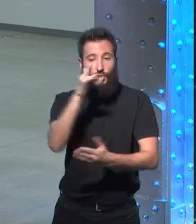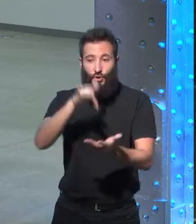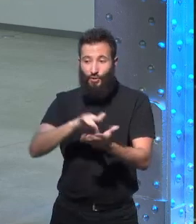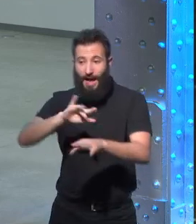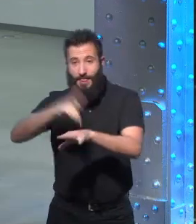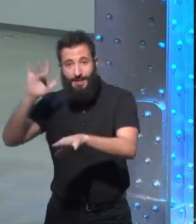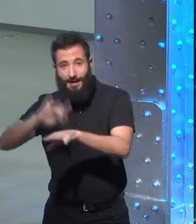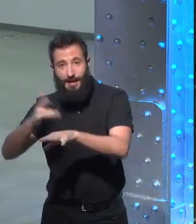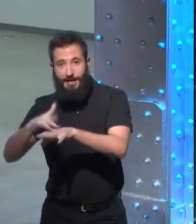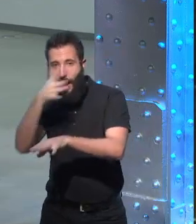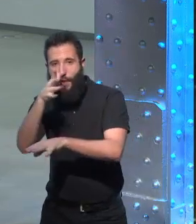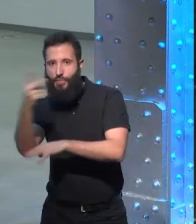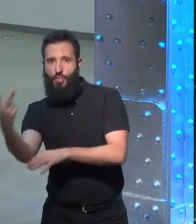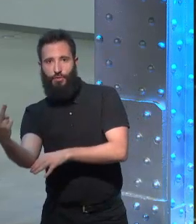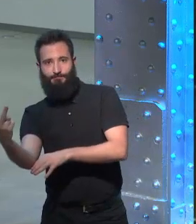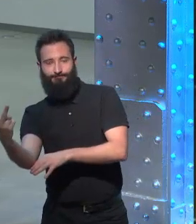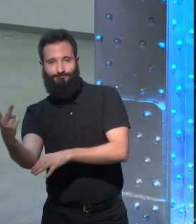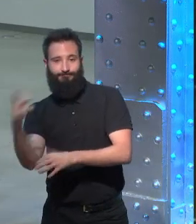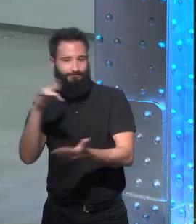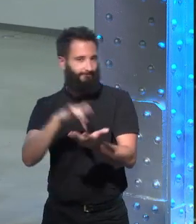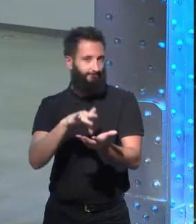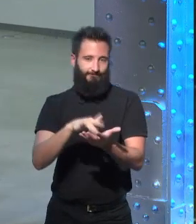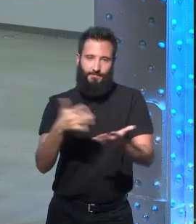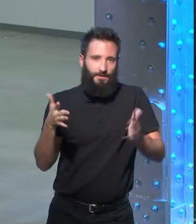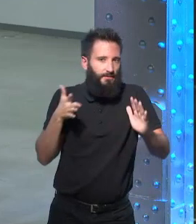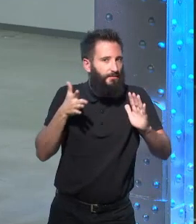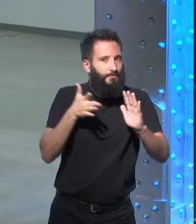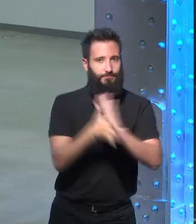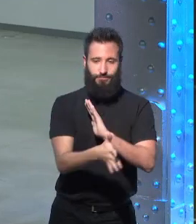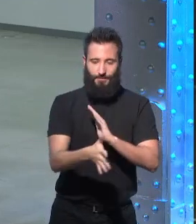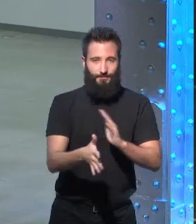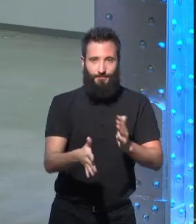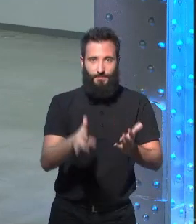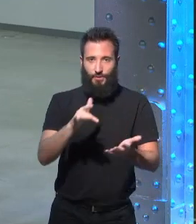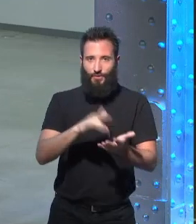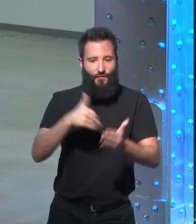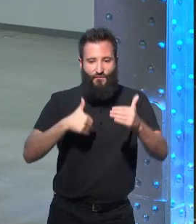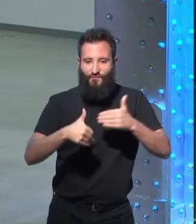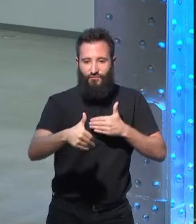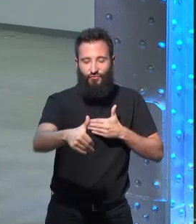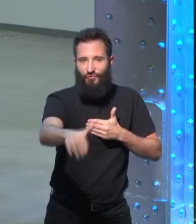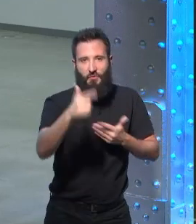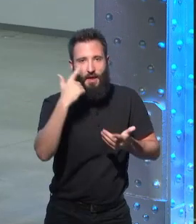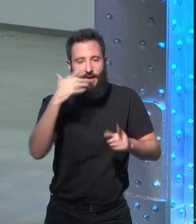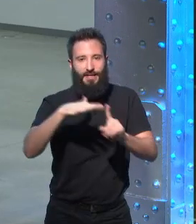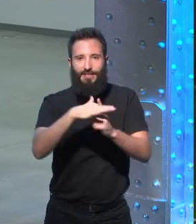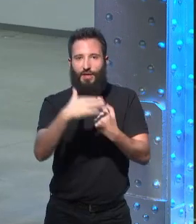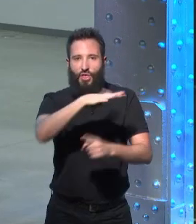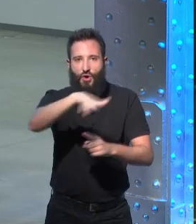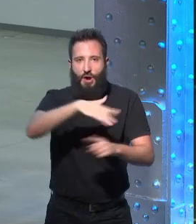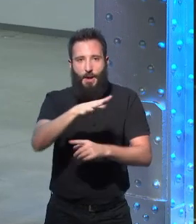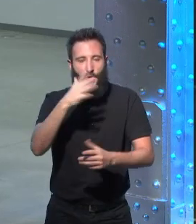mundo digital en el Reino Unido. Y eso es donde vamos. Ese es el futuro escenario desde un punto de